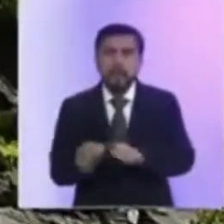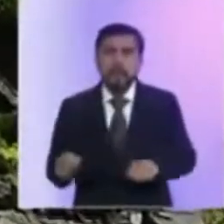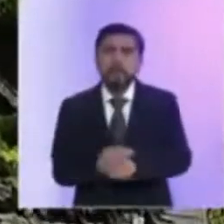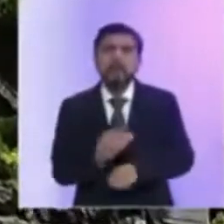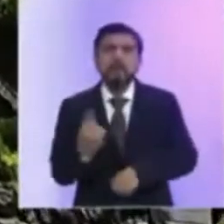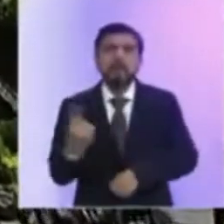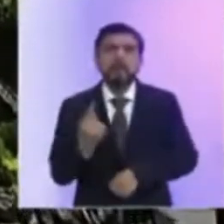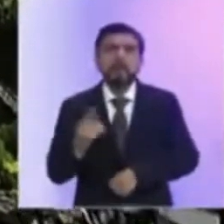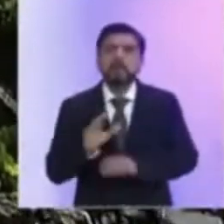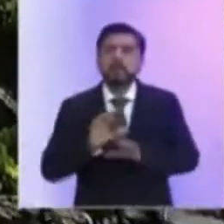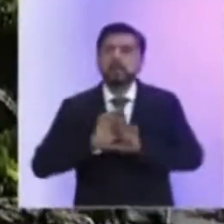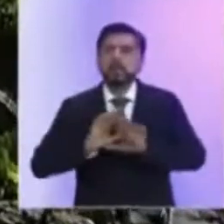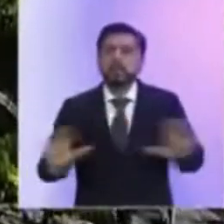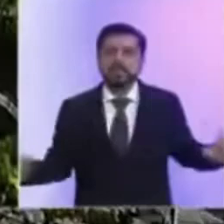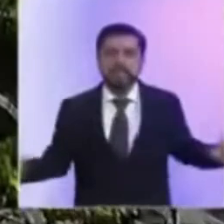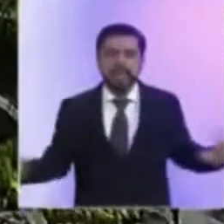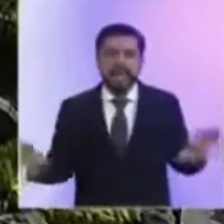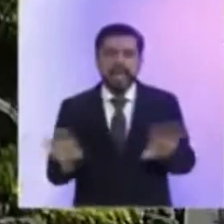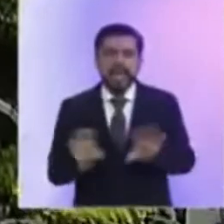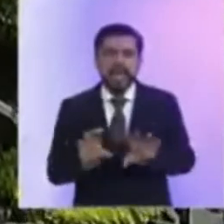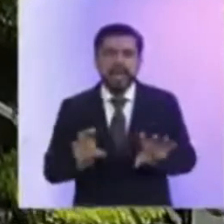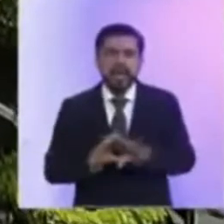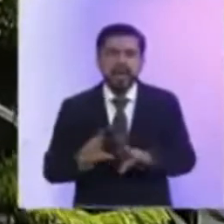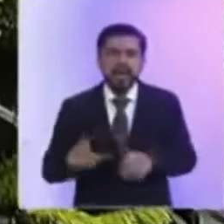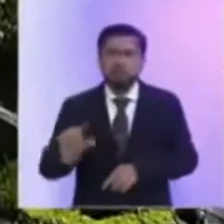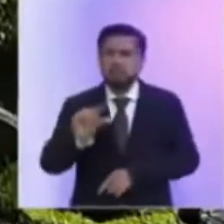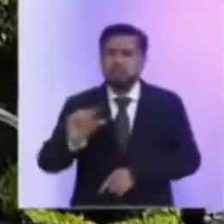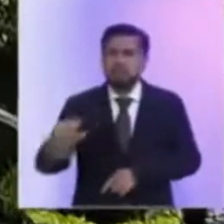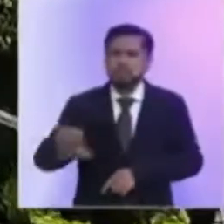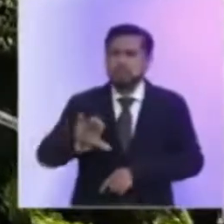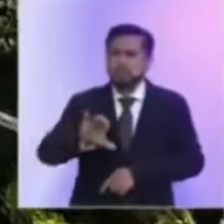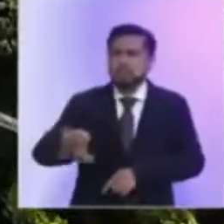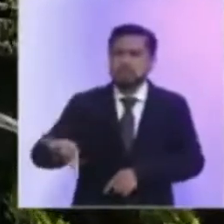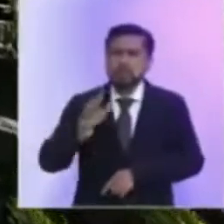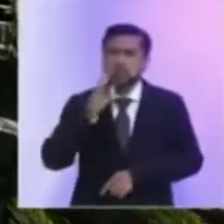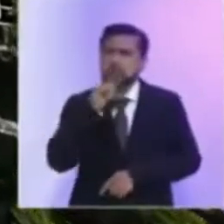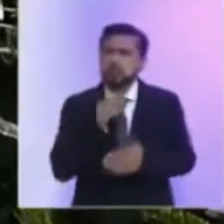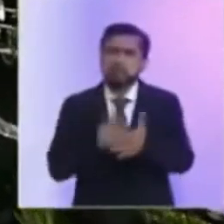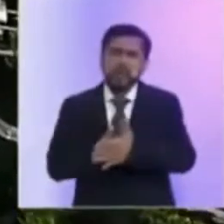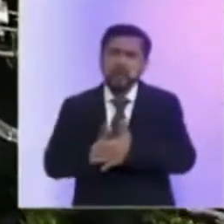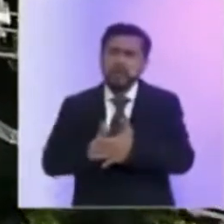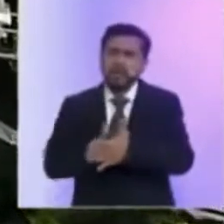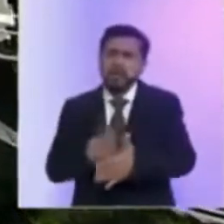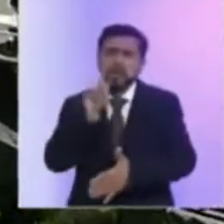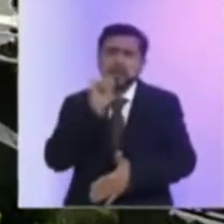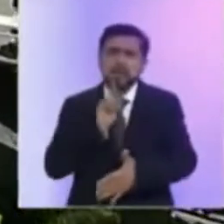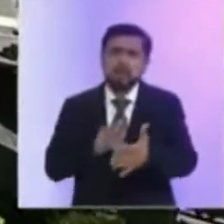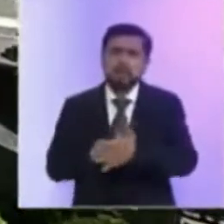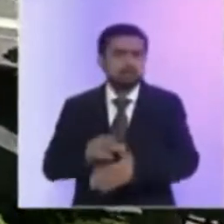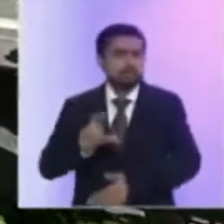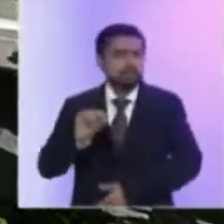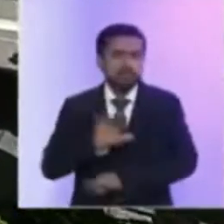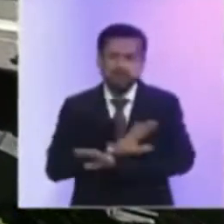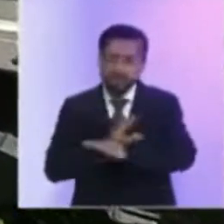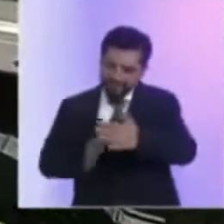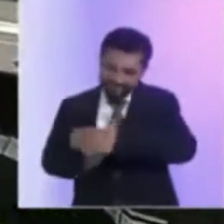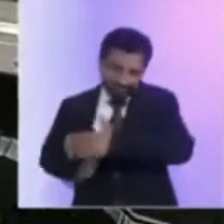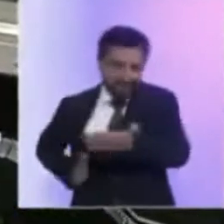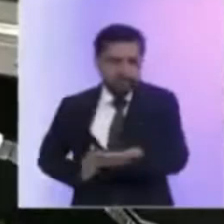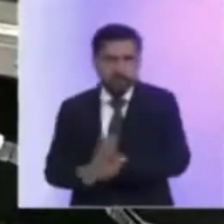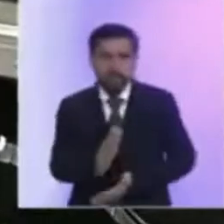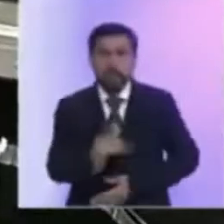rompió finalmente el techo de cristal tan mencionado, ¿no? Hoy tenemos